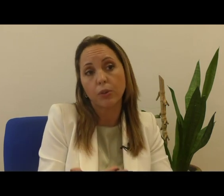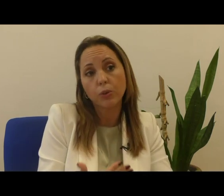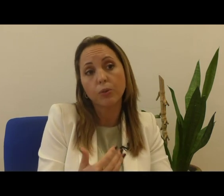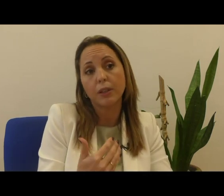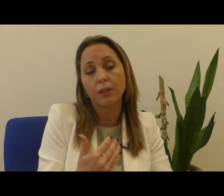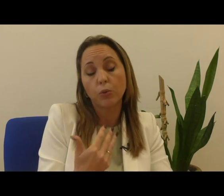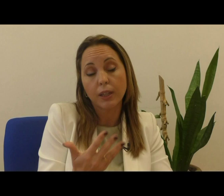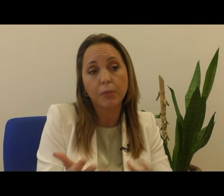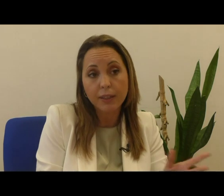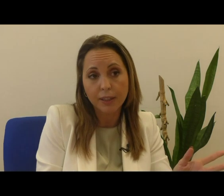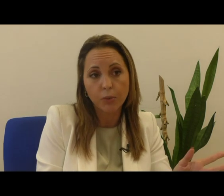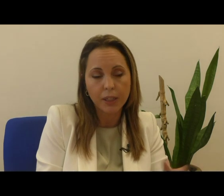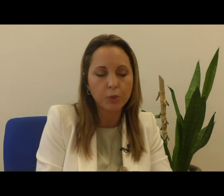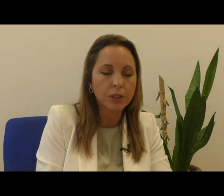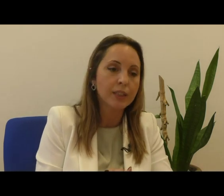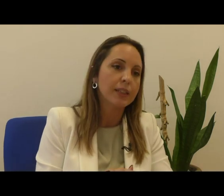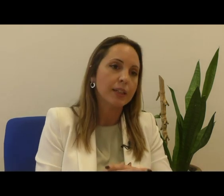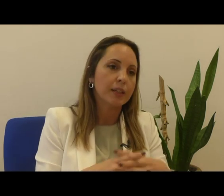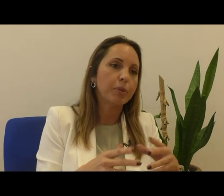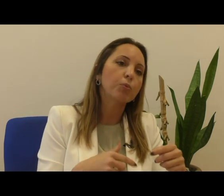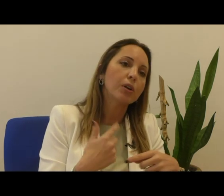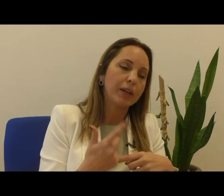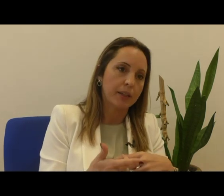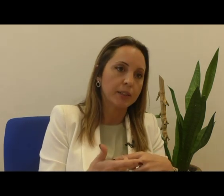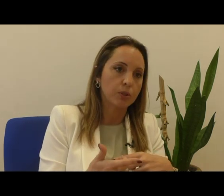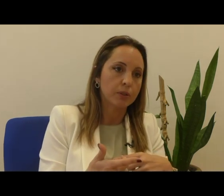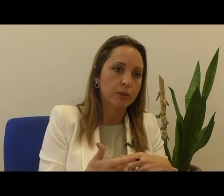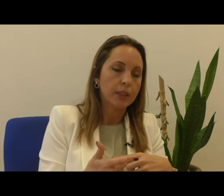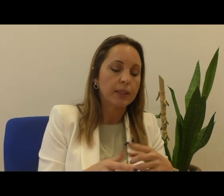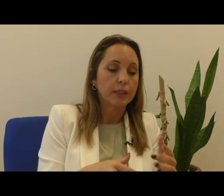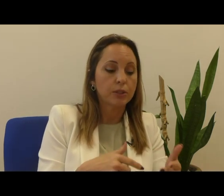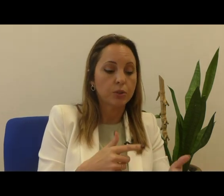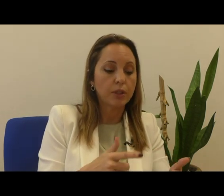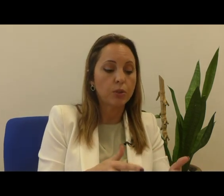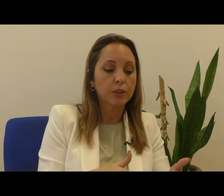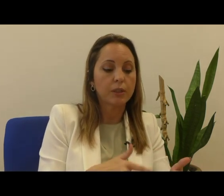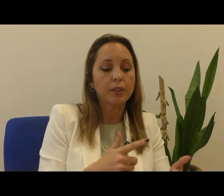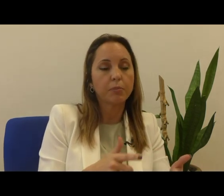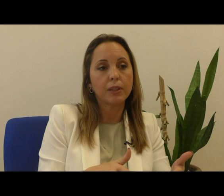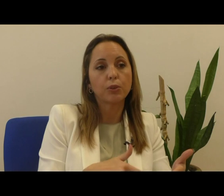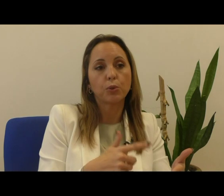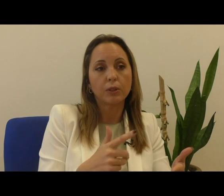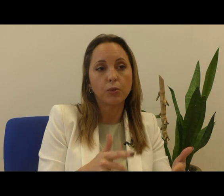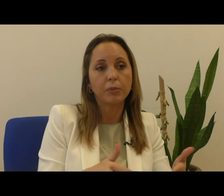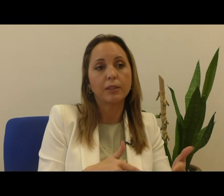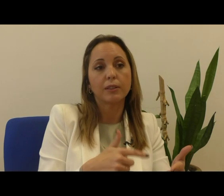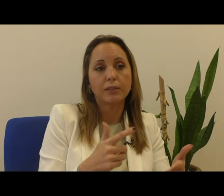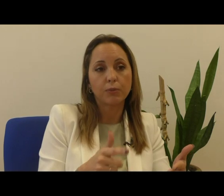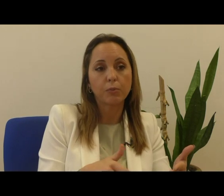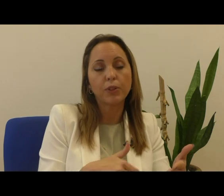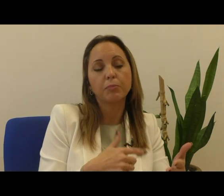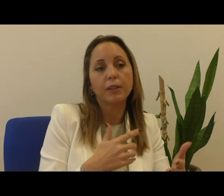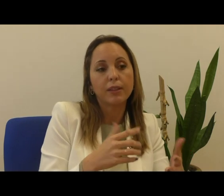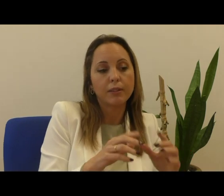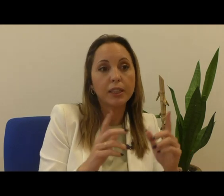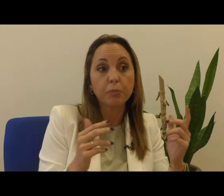de perdón y luna de miel que denominamos, pero vuelve a la agresión. Estos ciclos se van repitiendo continuamente, se